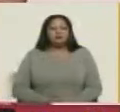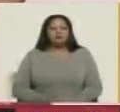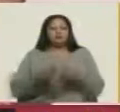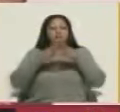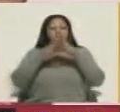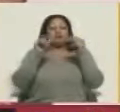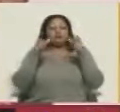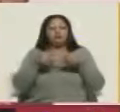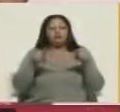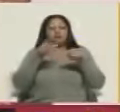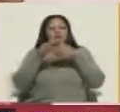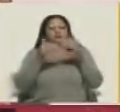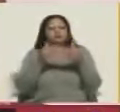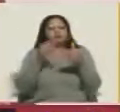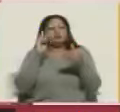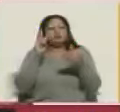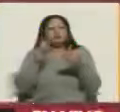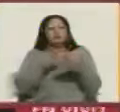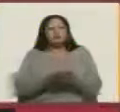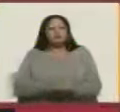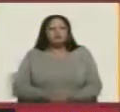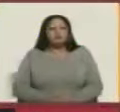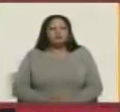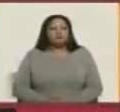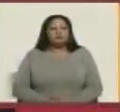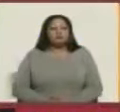que hacer